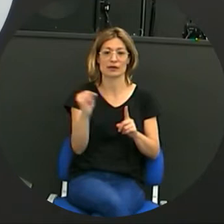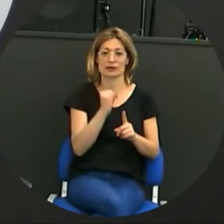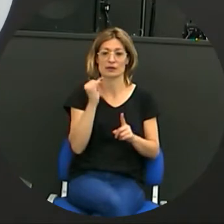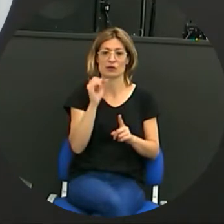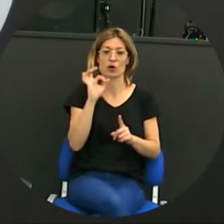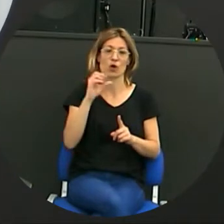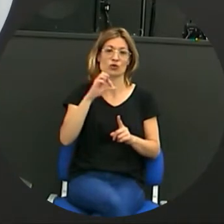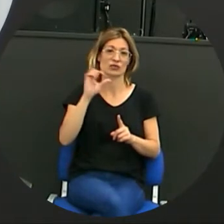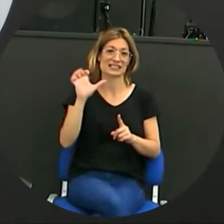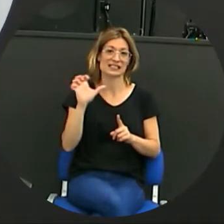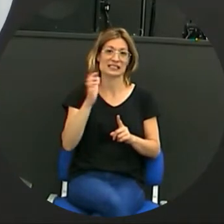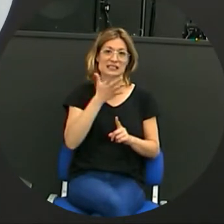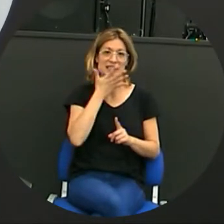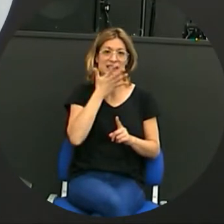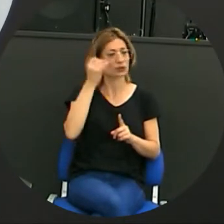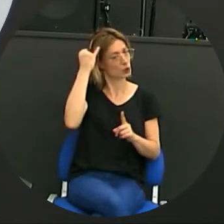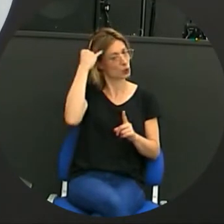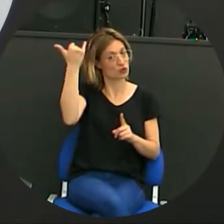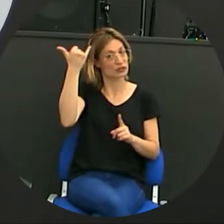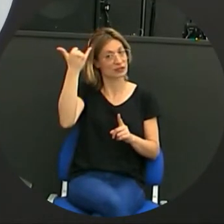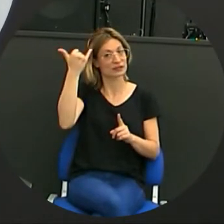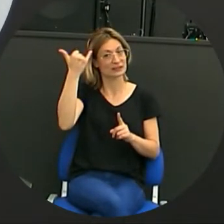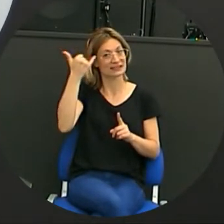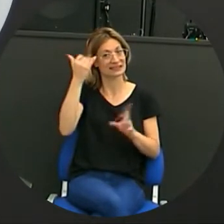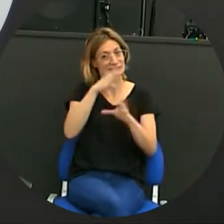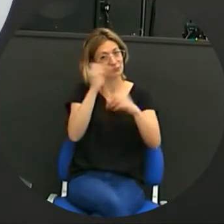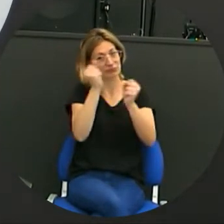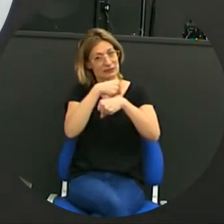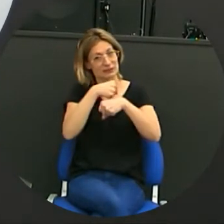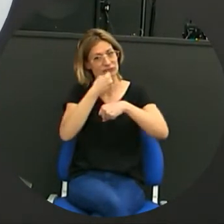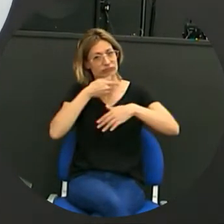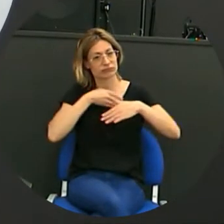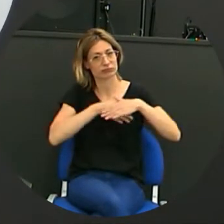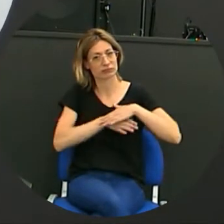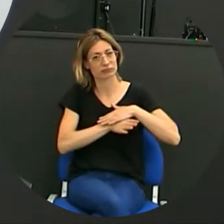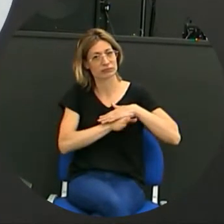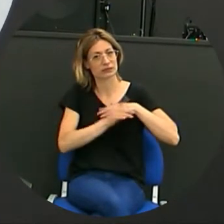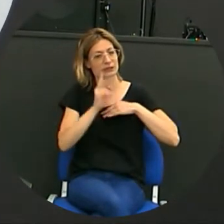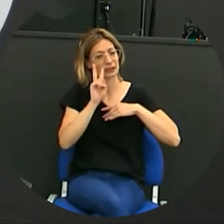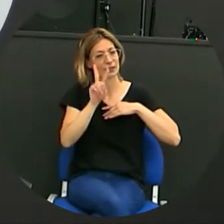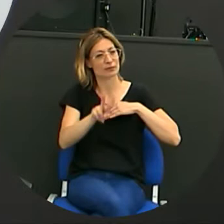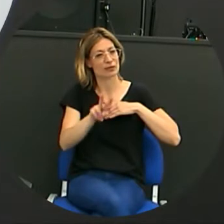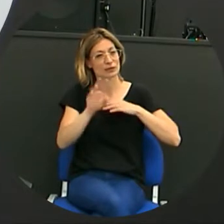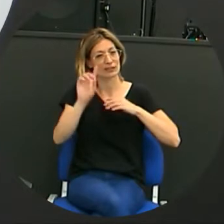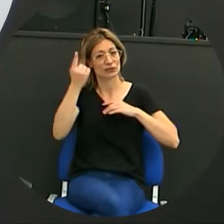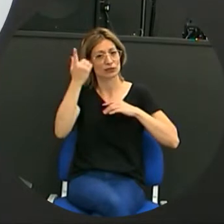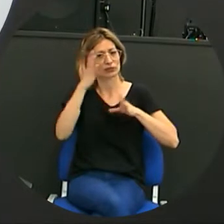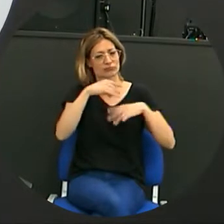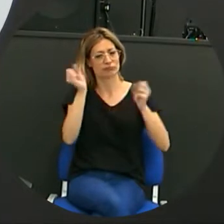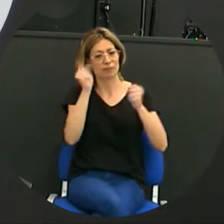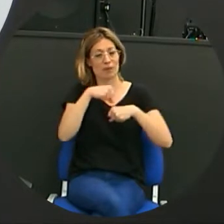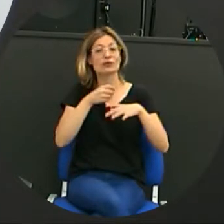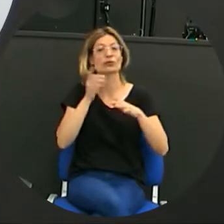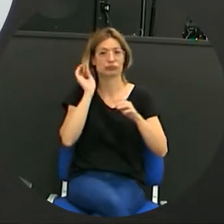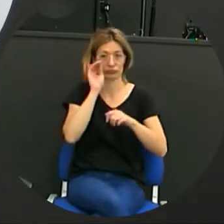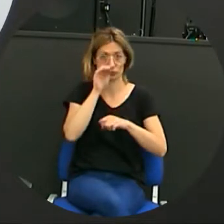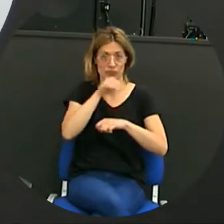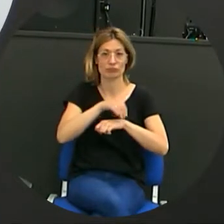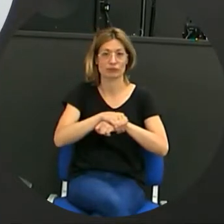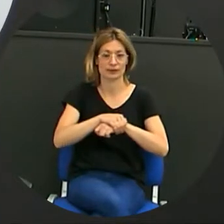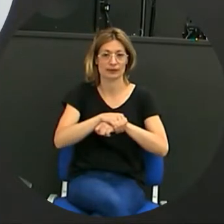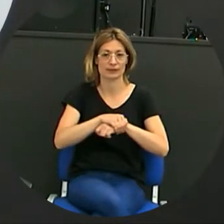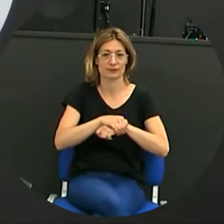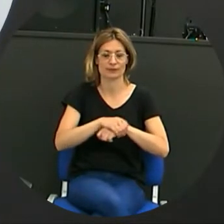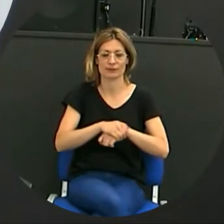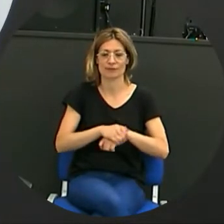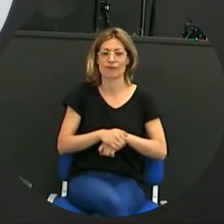pacto y que pudo ver cómo Dios lo cumplió. Que podamos ver en la historia la restauración de